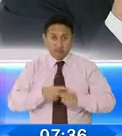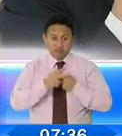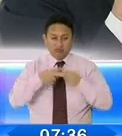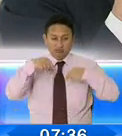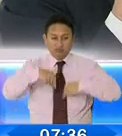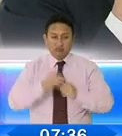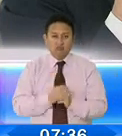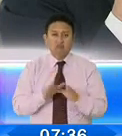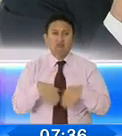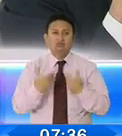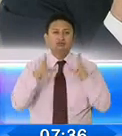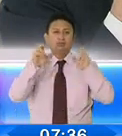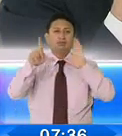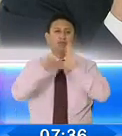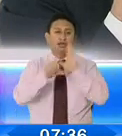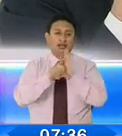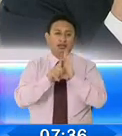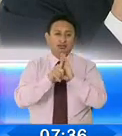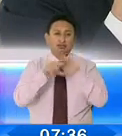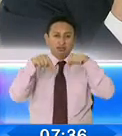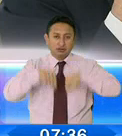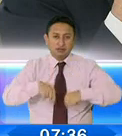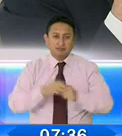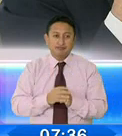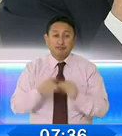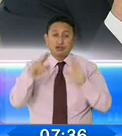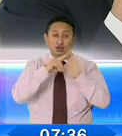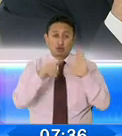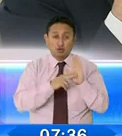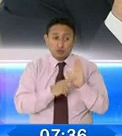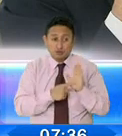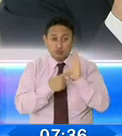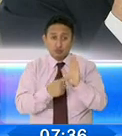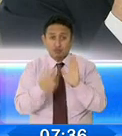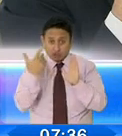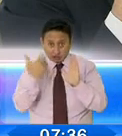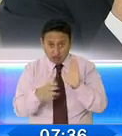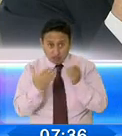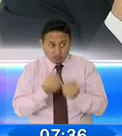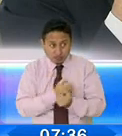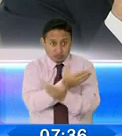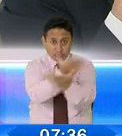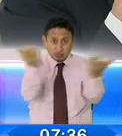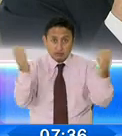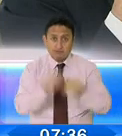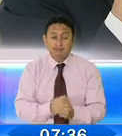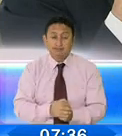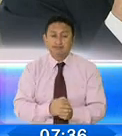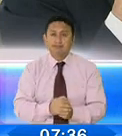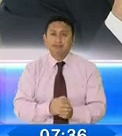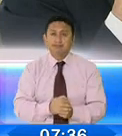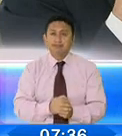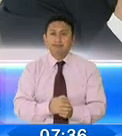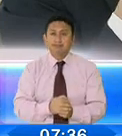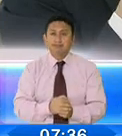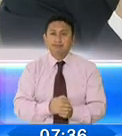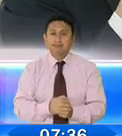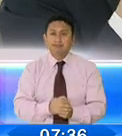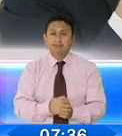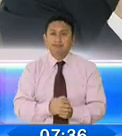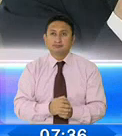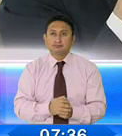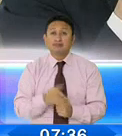del marco legal. Ya las medidas preventivas se las ha dado, Roberto. Ya el despliegue